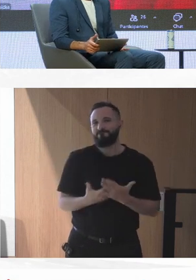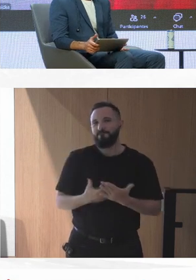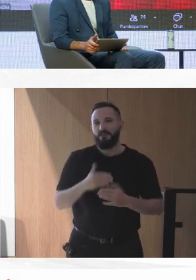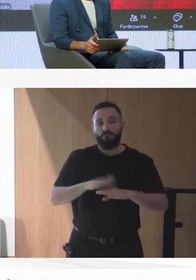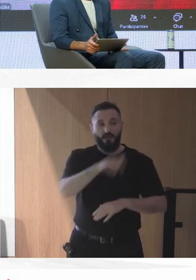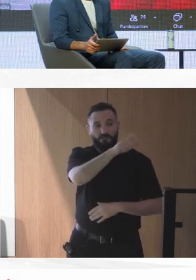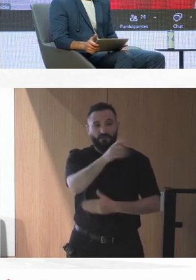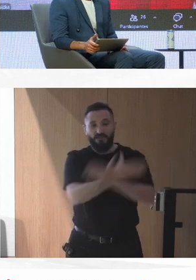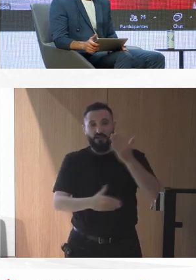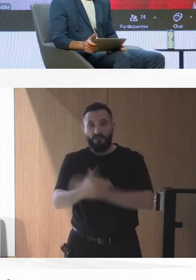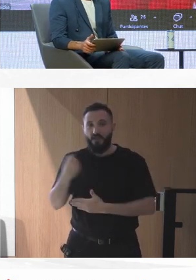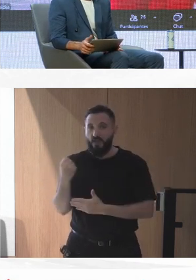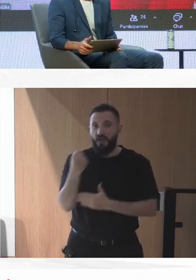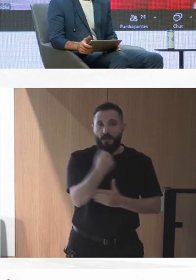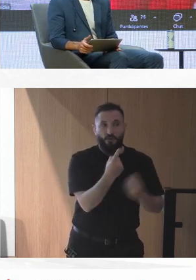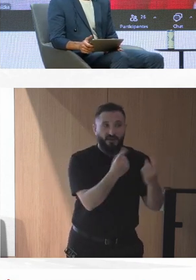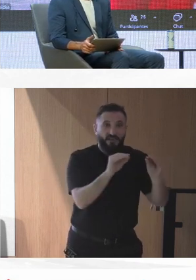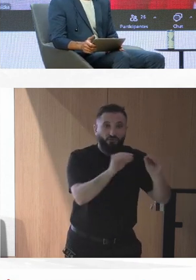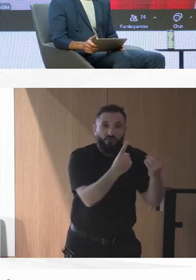con discapacidad